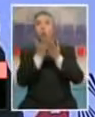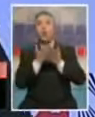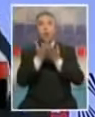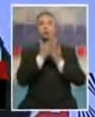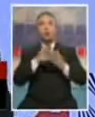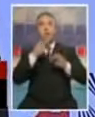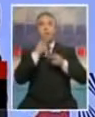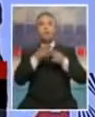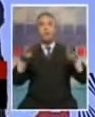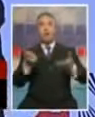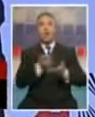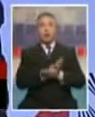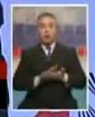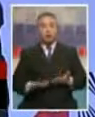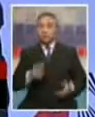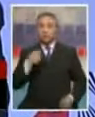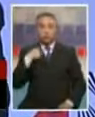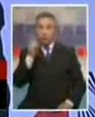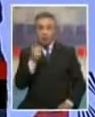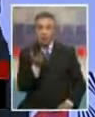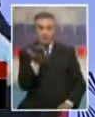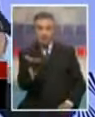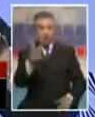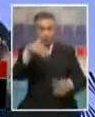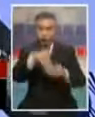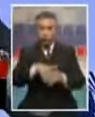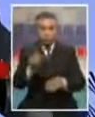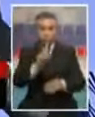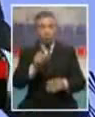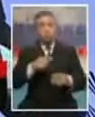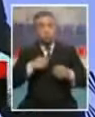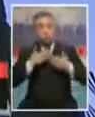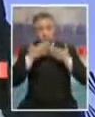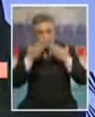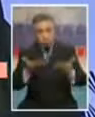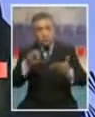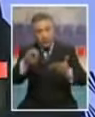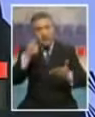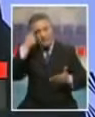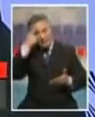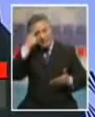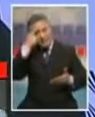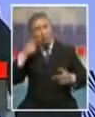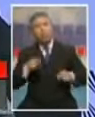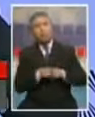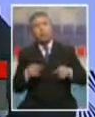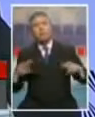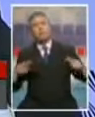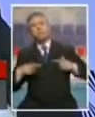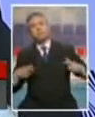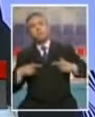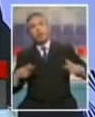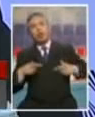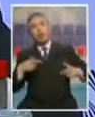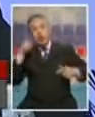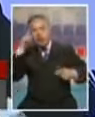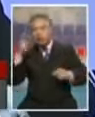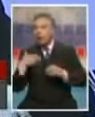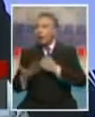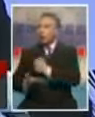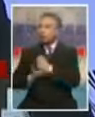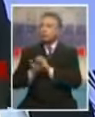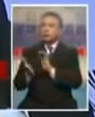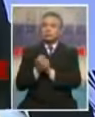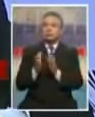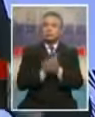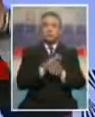gratuita. Insisto, no les vengo a pedir el voto. Vengo simplemente a que superemos el pensamiento flojo. La idea la cuña. Chile no va a